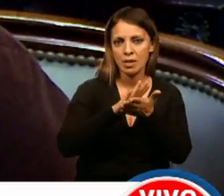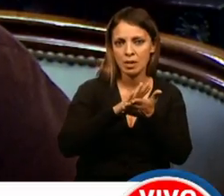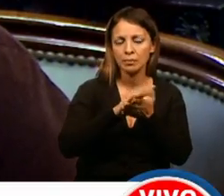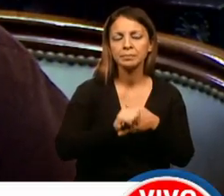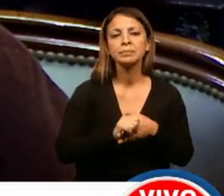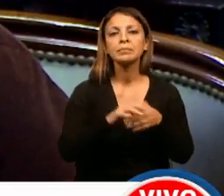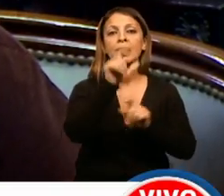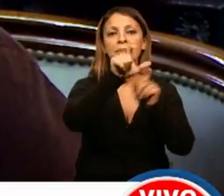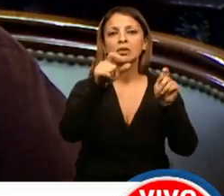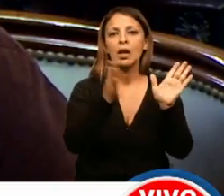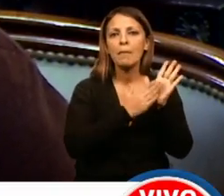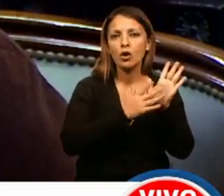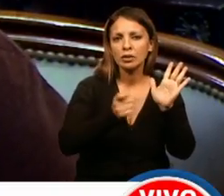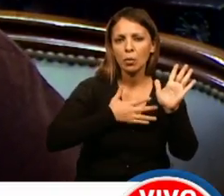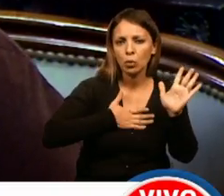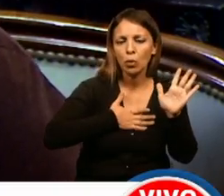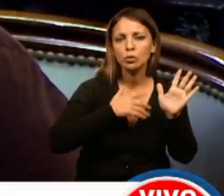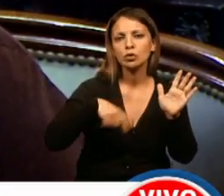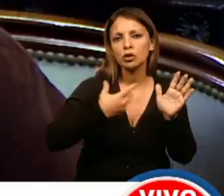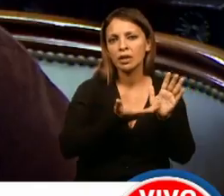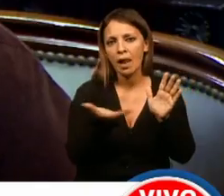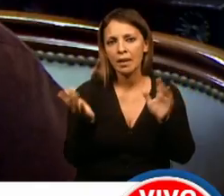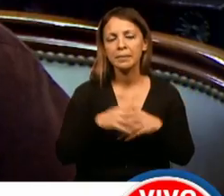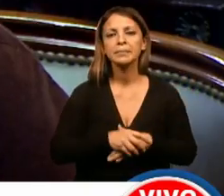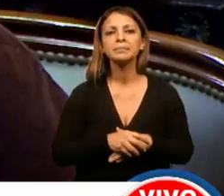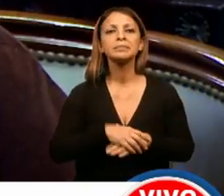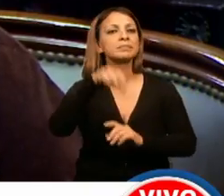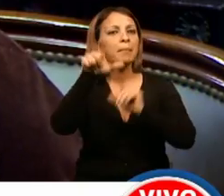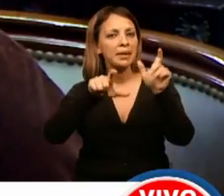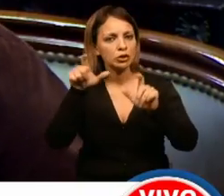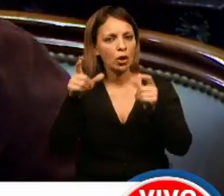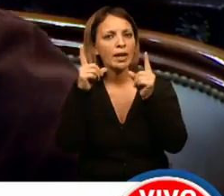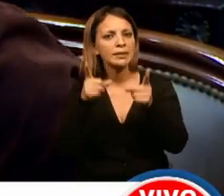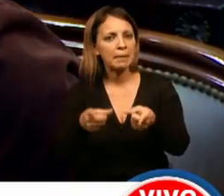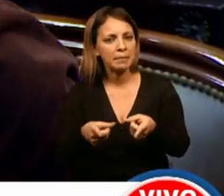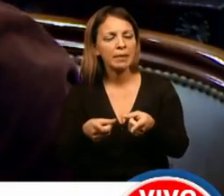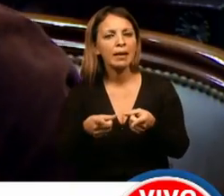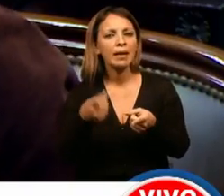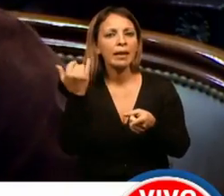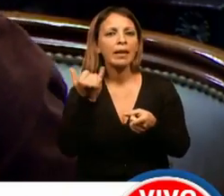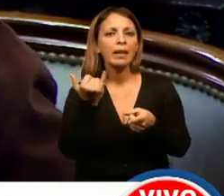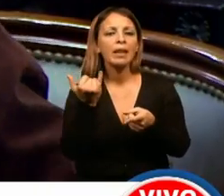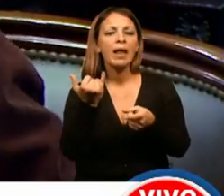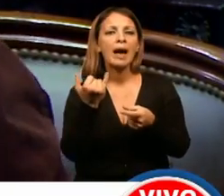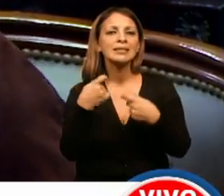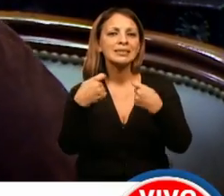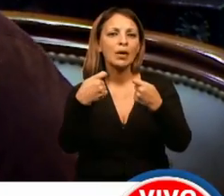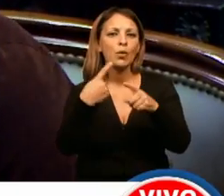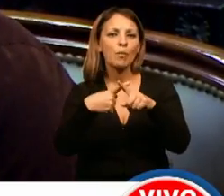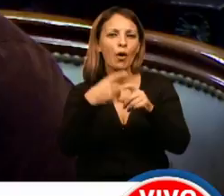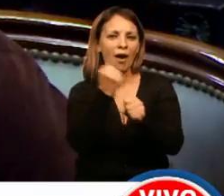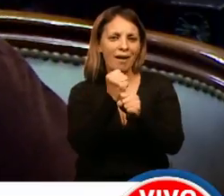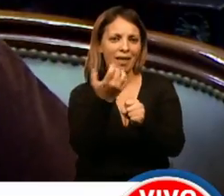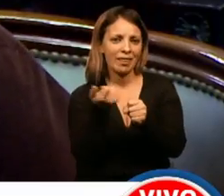monotributo social muchos usuarios también que tienen el seguro de desempleo